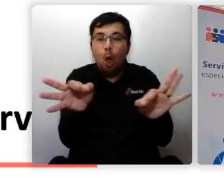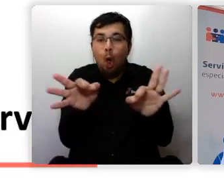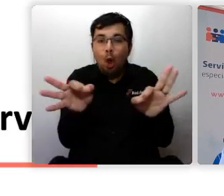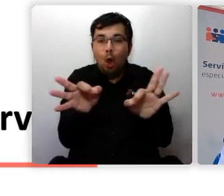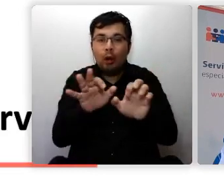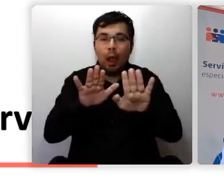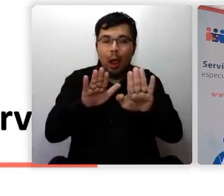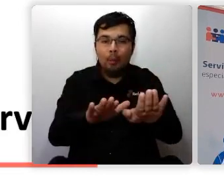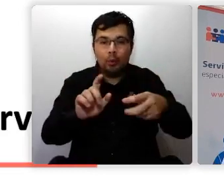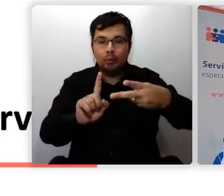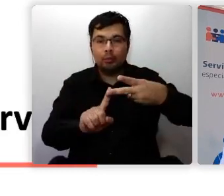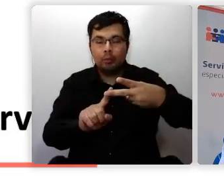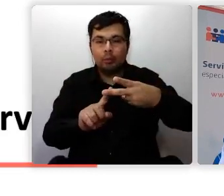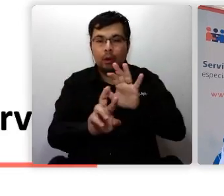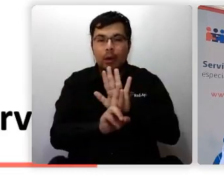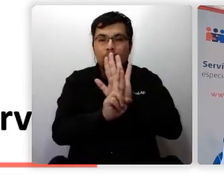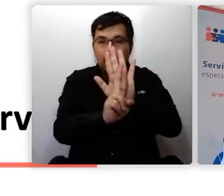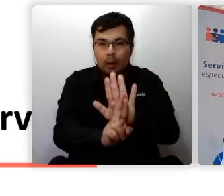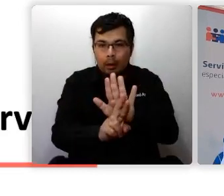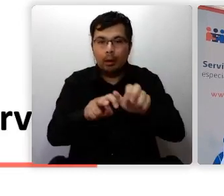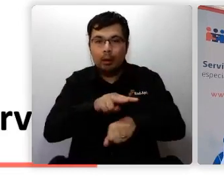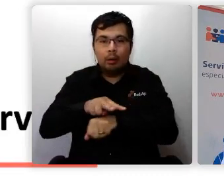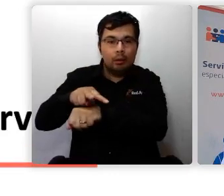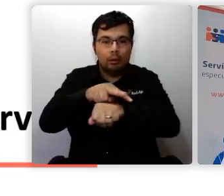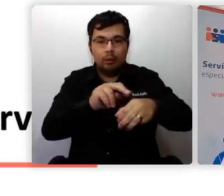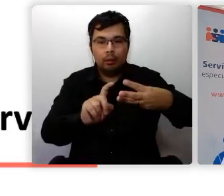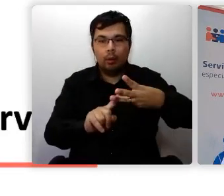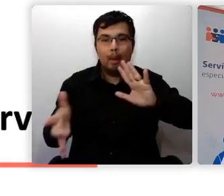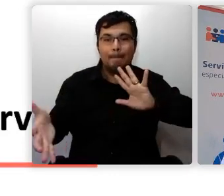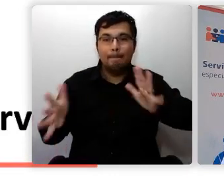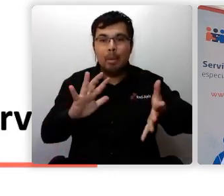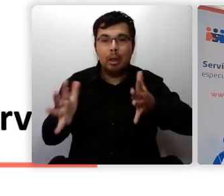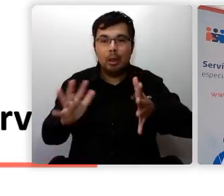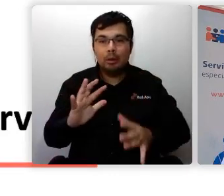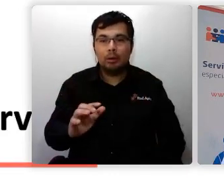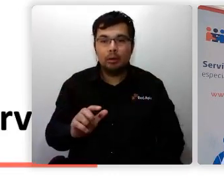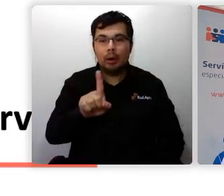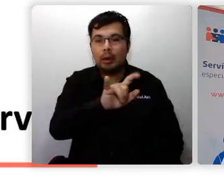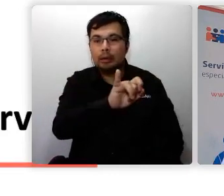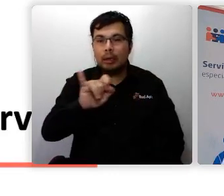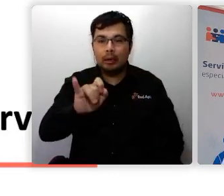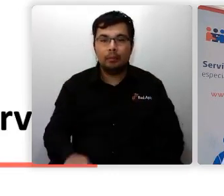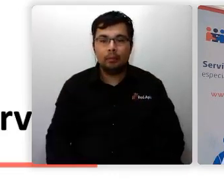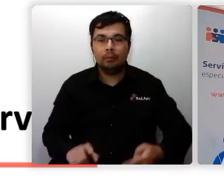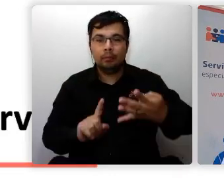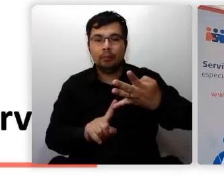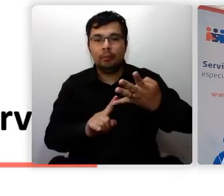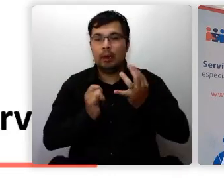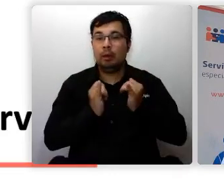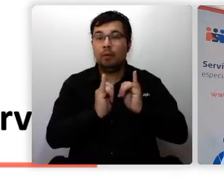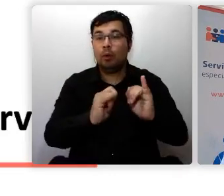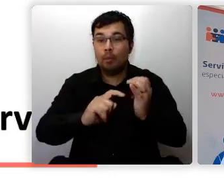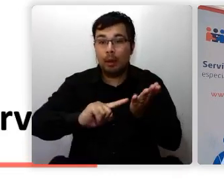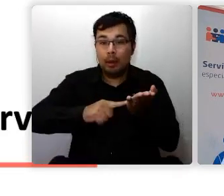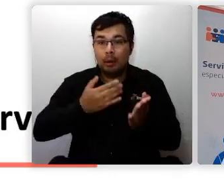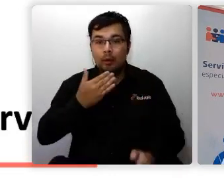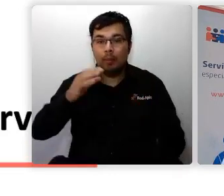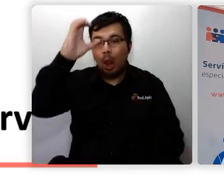representación administrativa, mediación ante impuestos internos, dar informes técnicos y opiniones